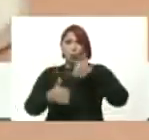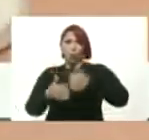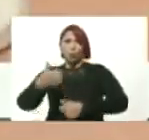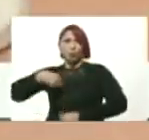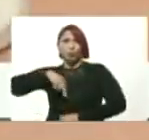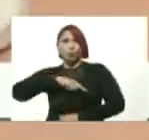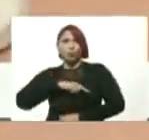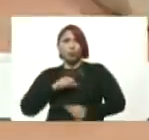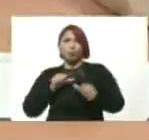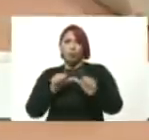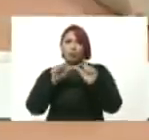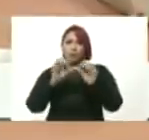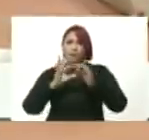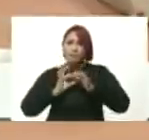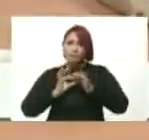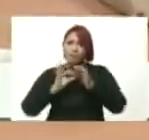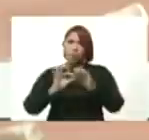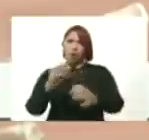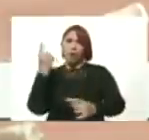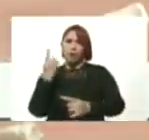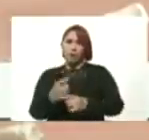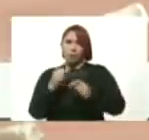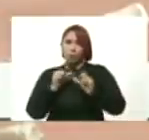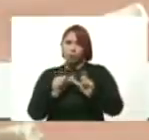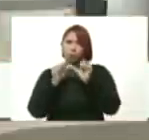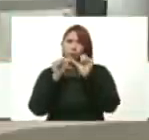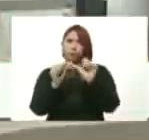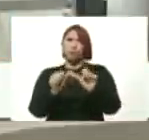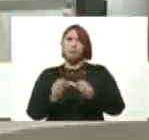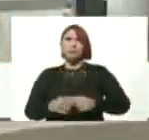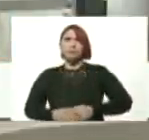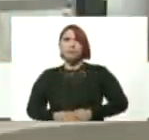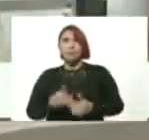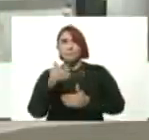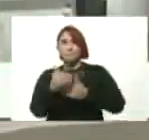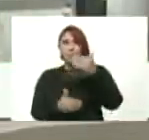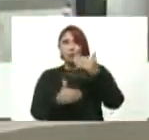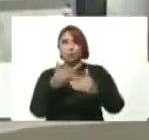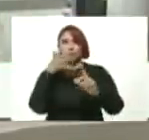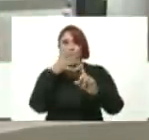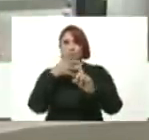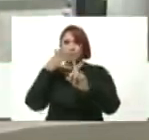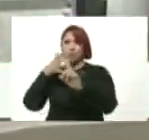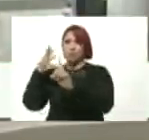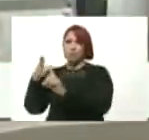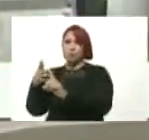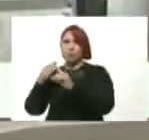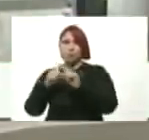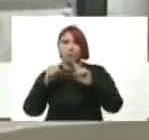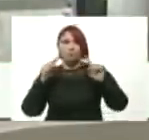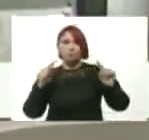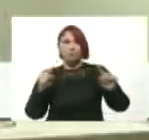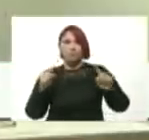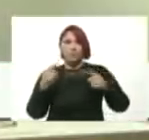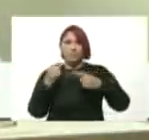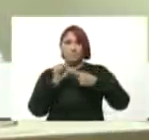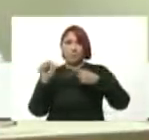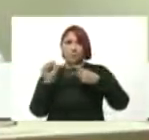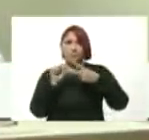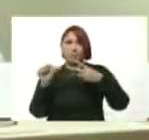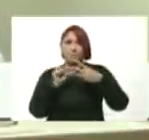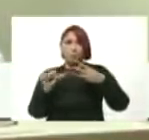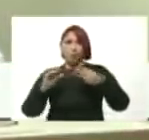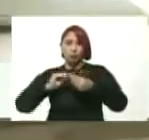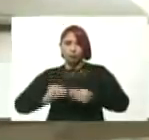vamos a seguir consolidando y daremos continuidad en este proceso de información en estas diferentes áreas recuperadas